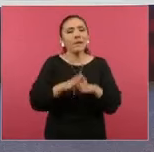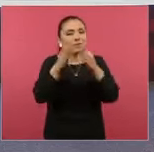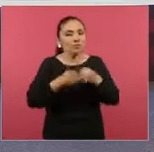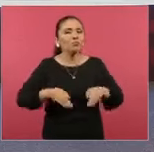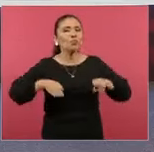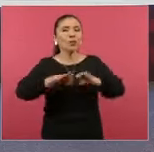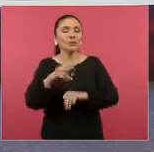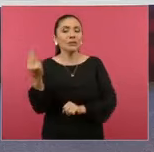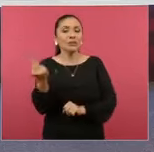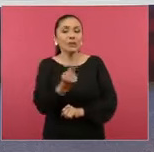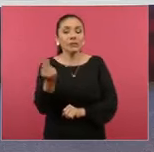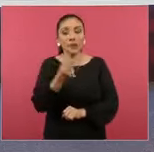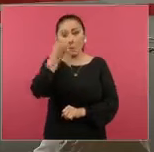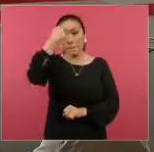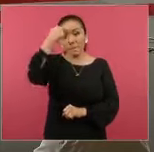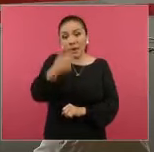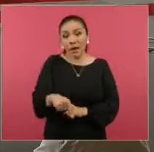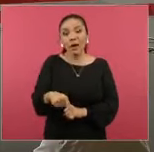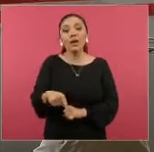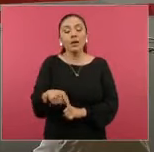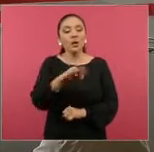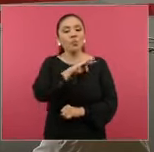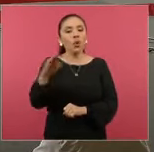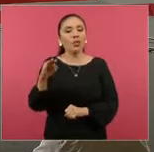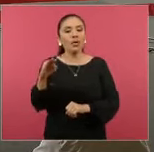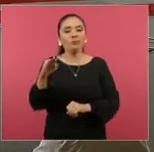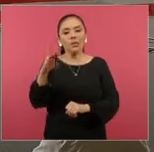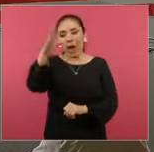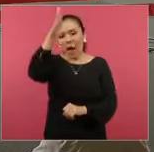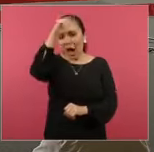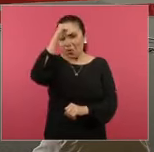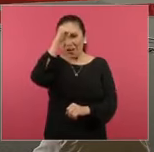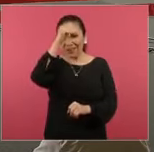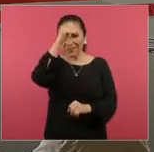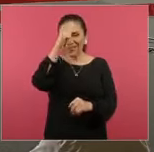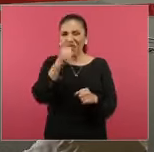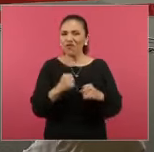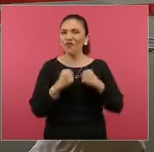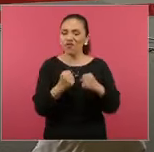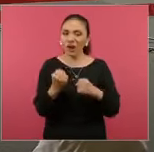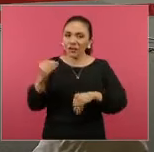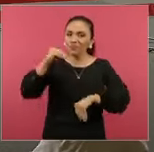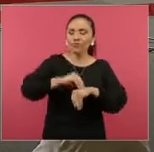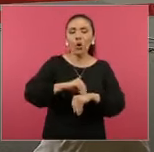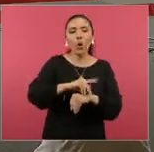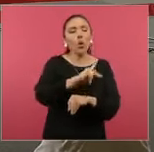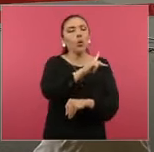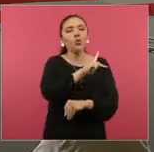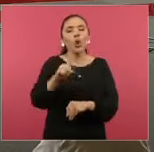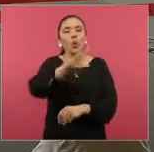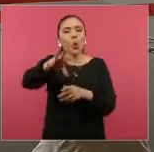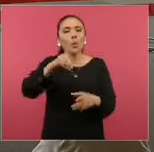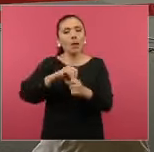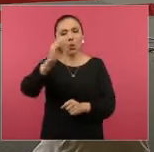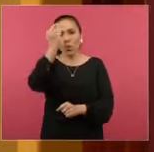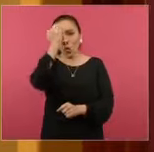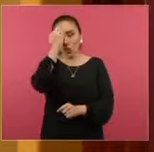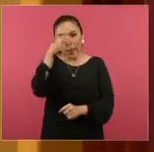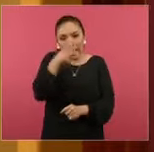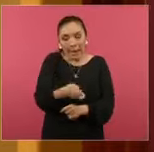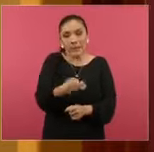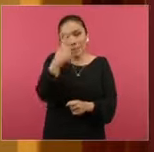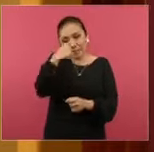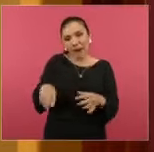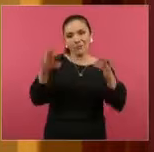indispensables para que queden validados los conocimientos que ahí se están transmitiendo, que ahí se